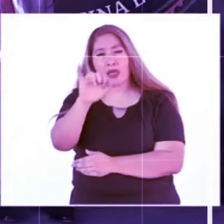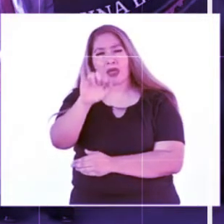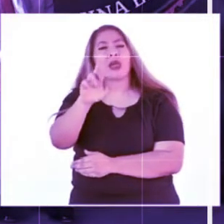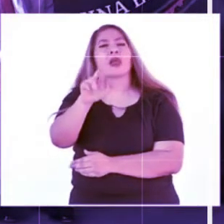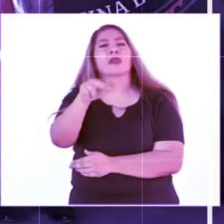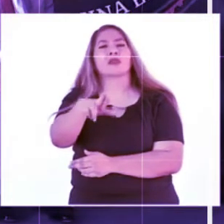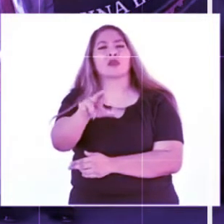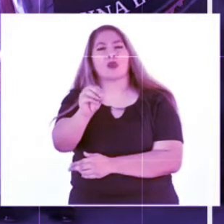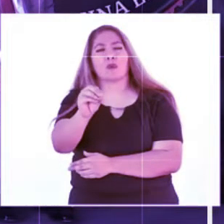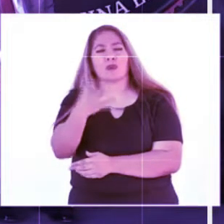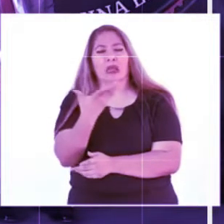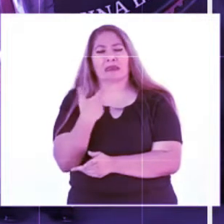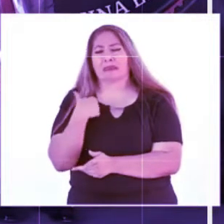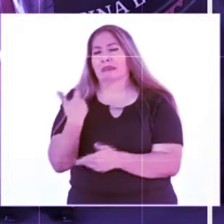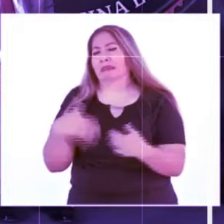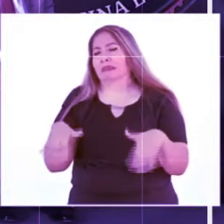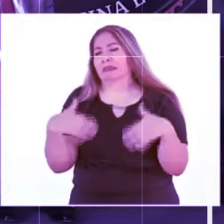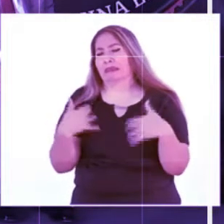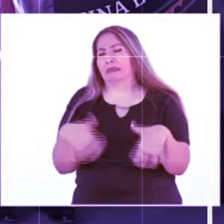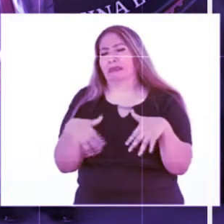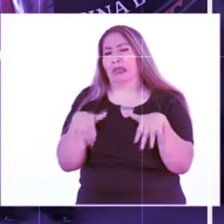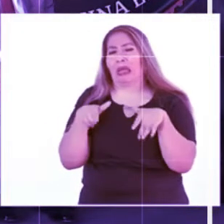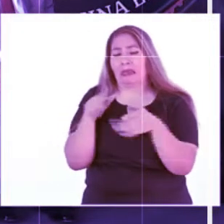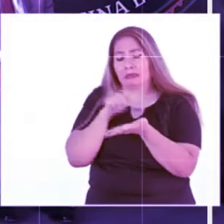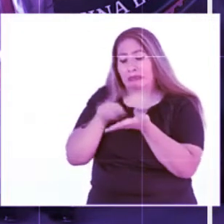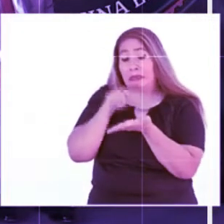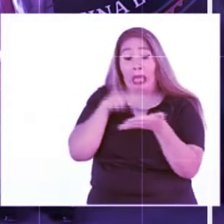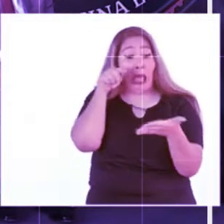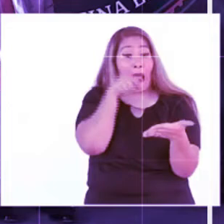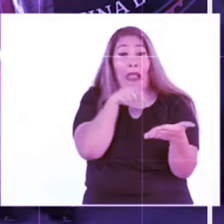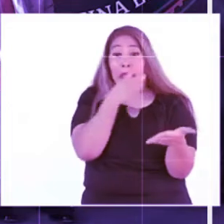tantas crisis en China de la época,